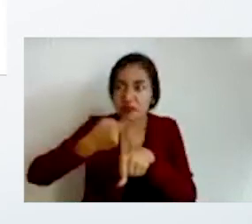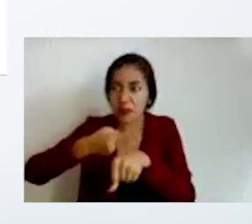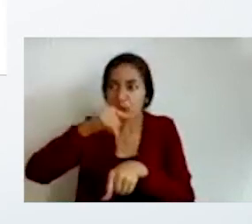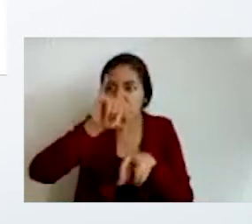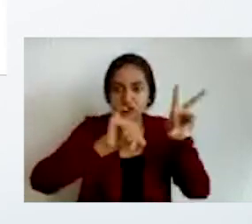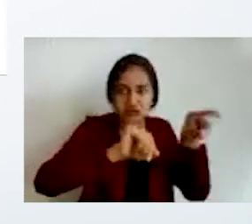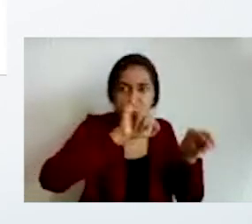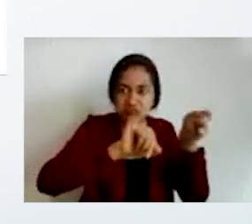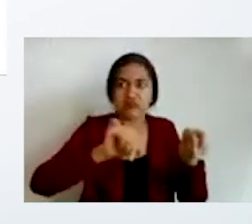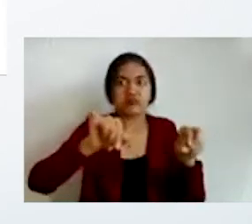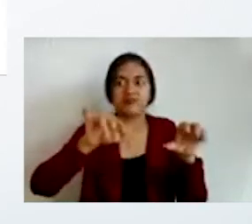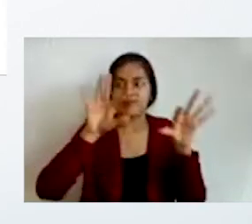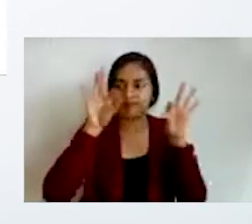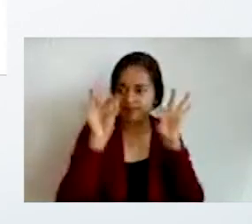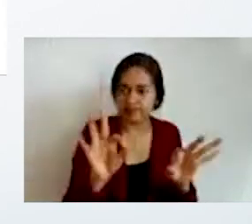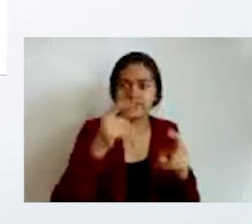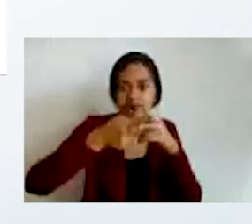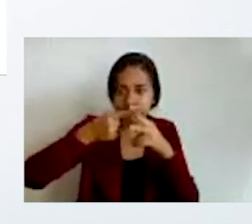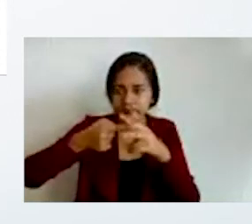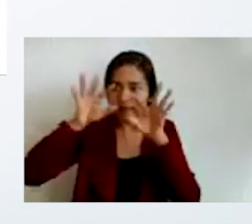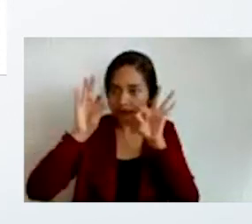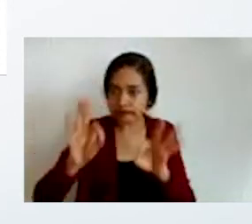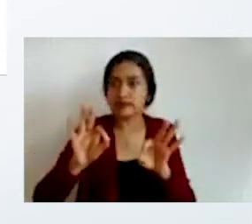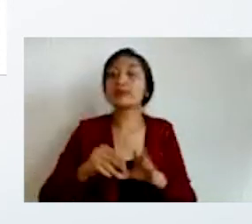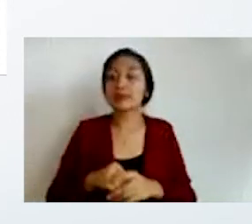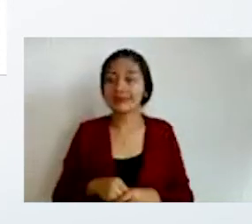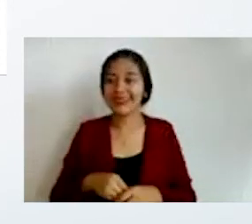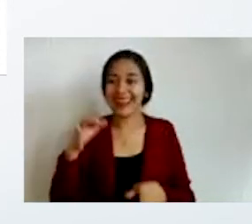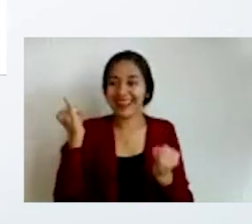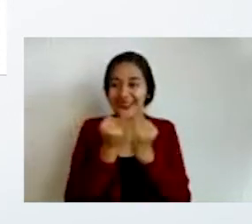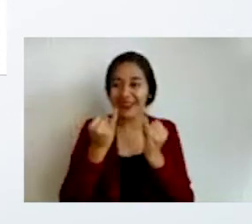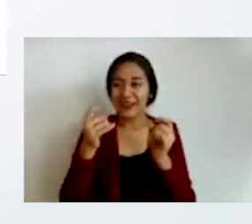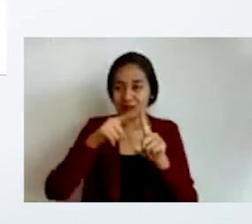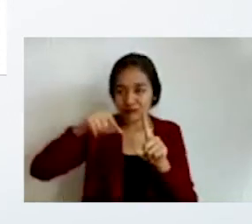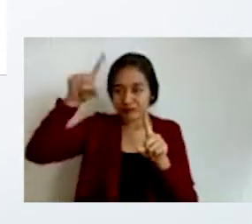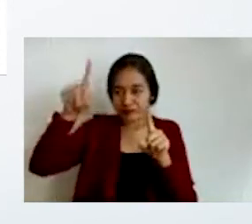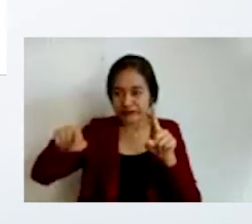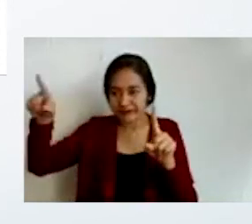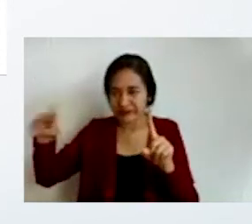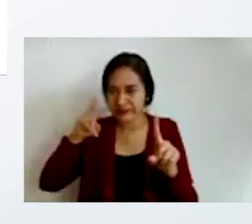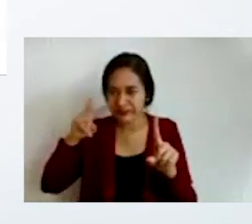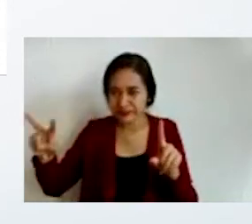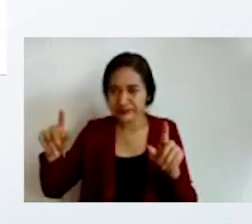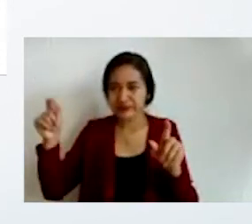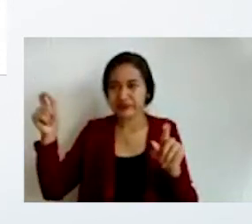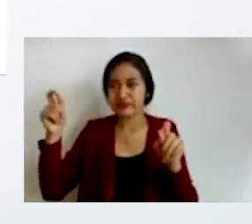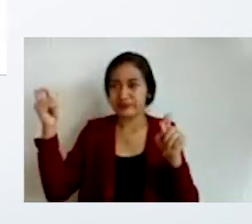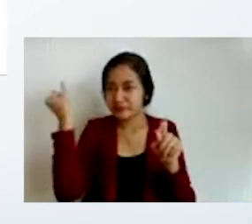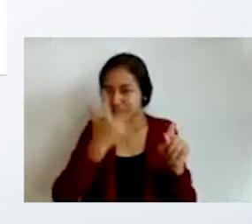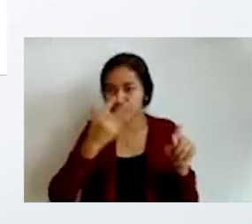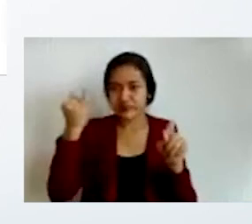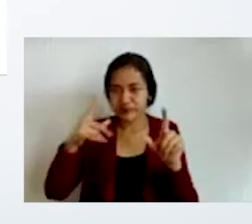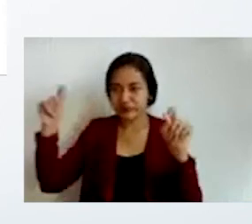buscando. Muy bien, pero de acuerdo al diagrama que les mostré, verán ustedes que el momento en el que